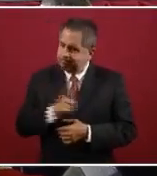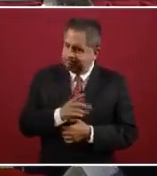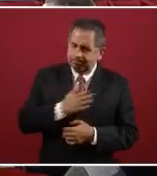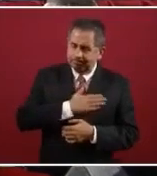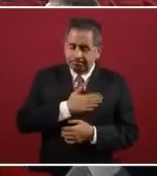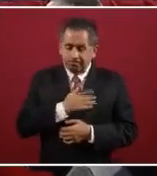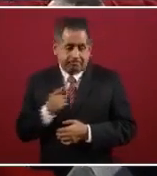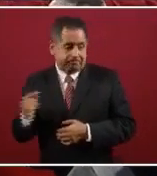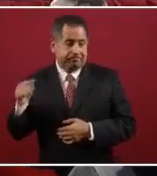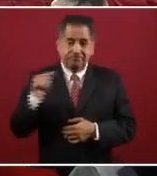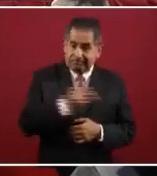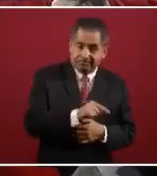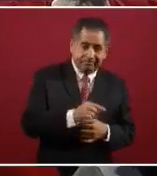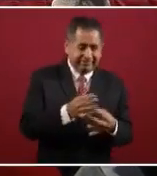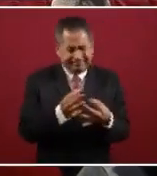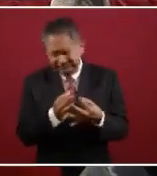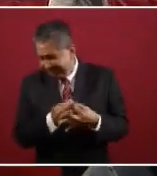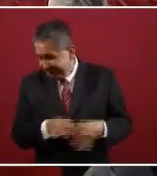todavía más